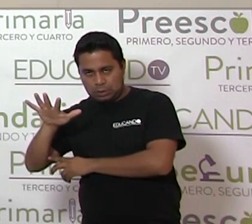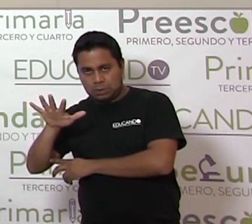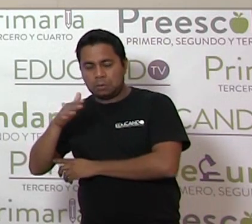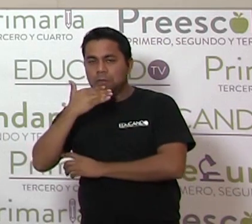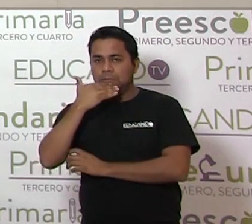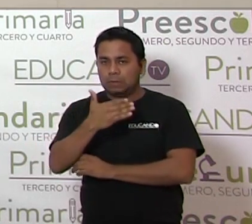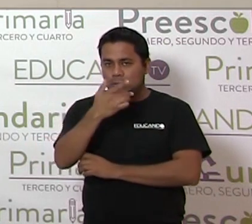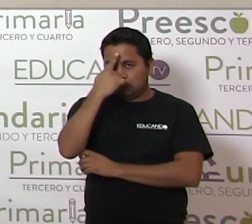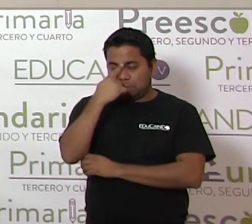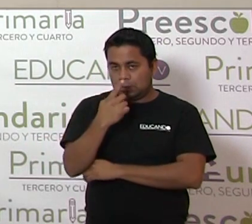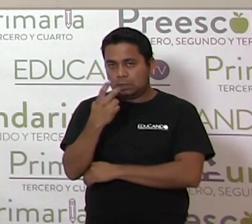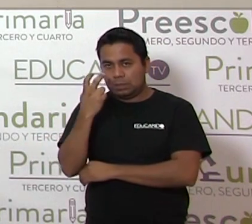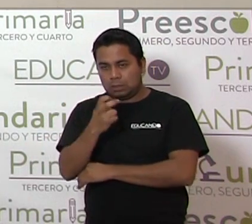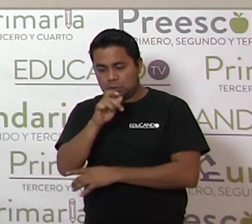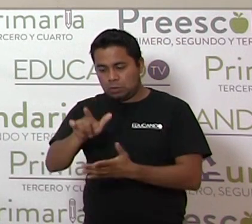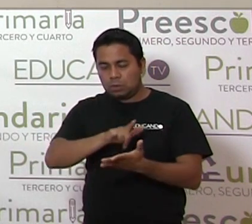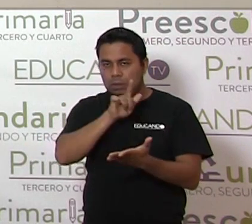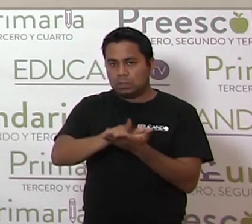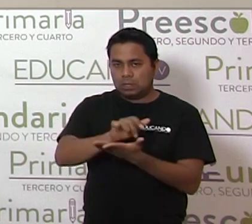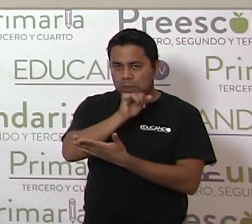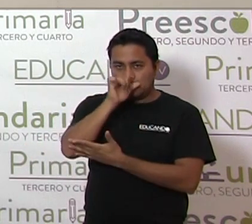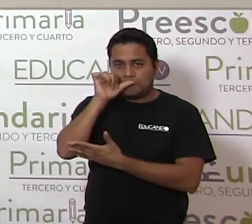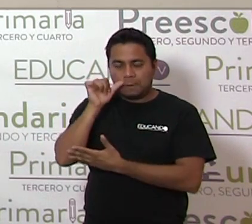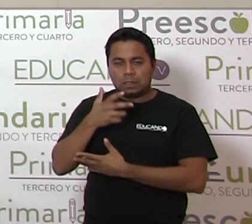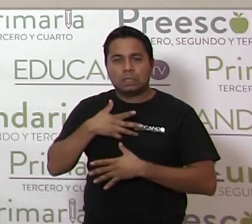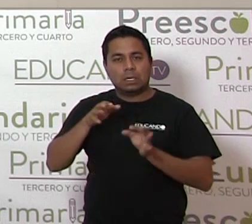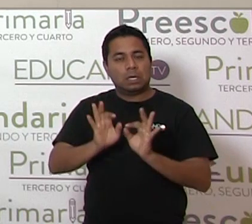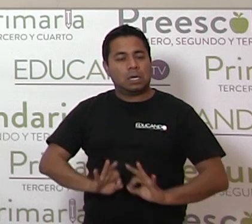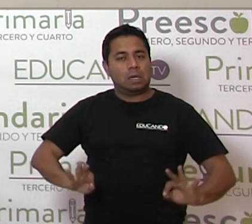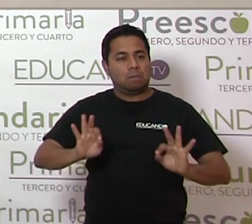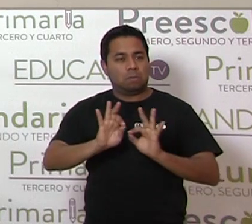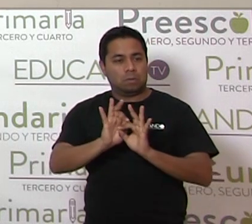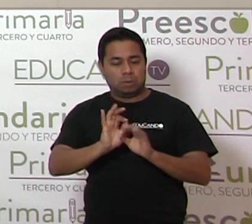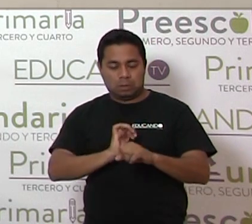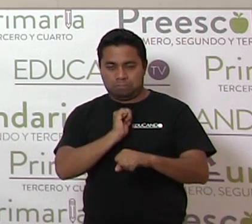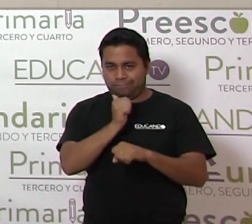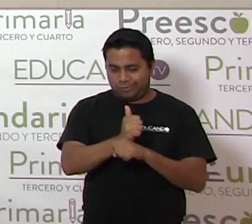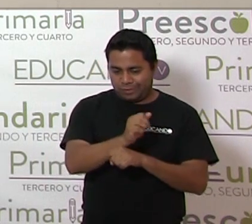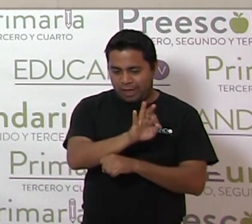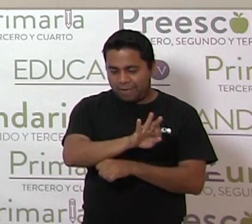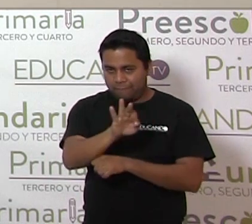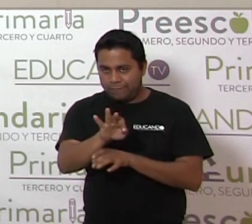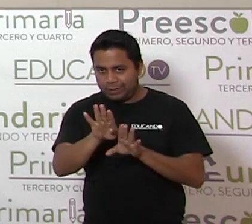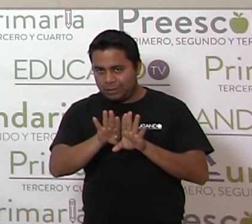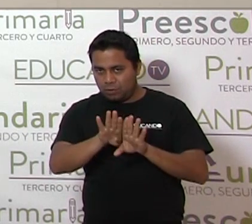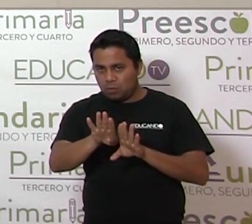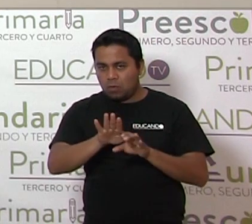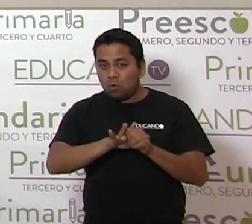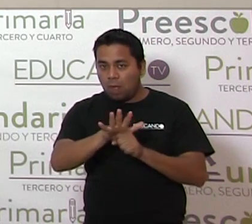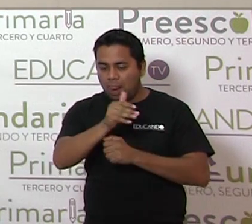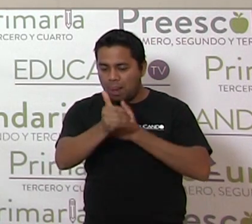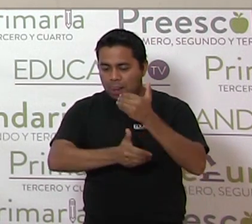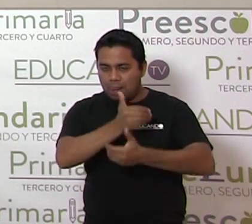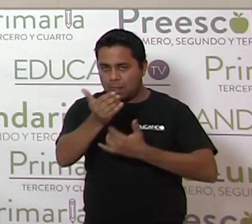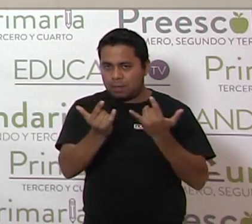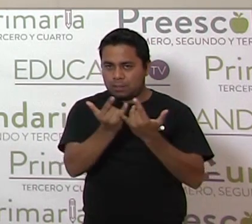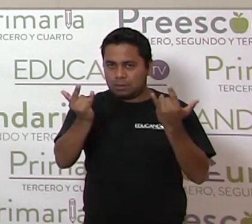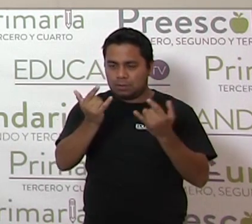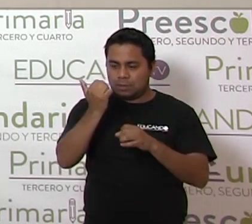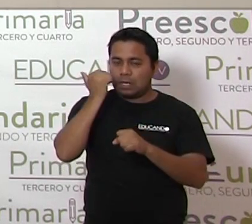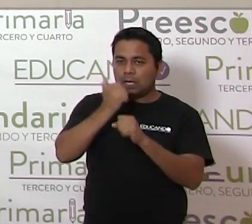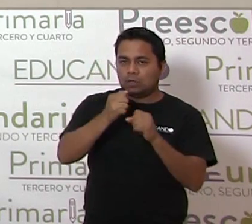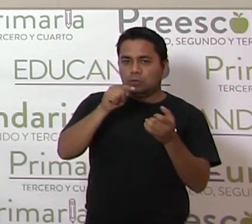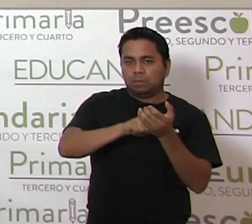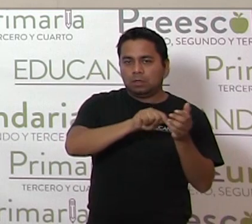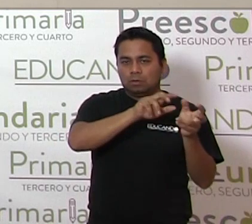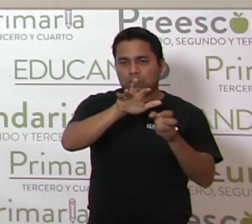1855. Bien, para esto, la Ley Juárez es muy importante determinar la fecha y el proceso histórico.